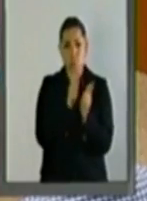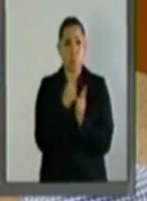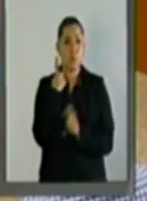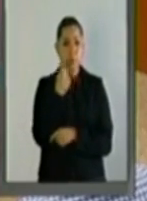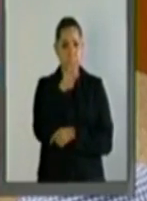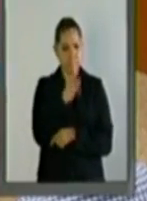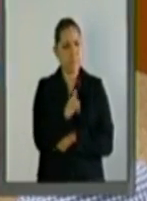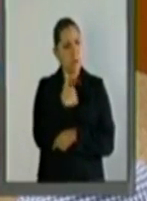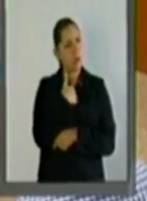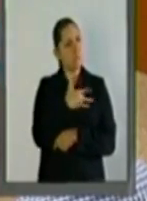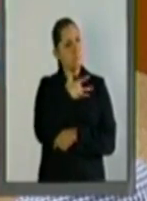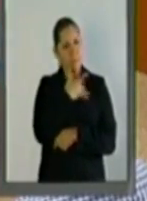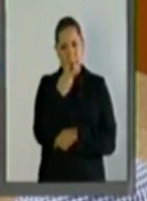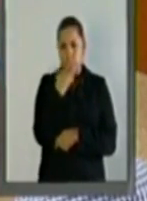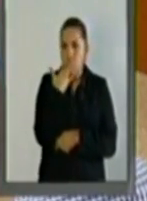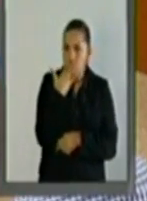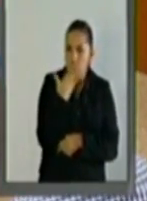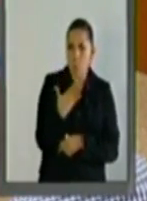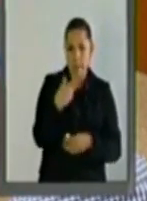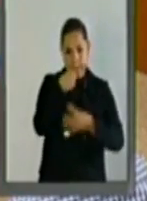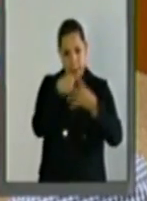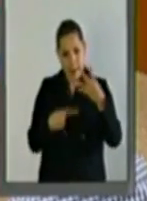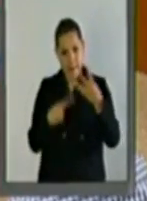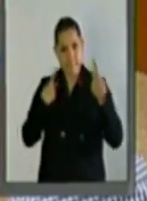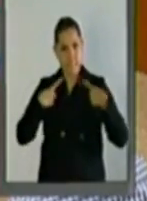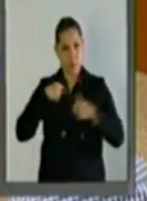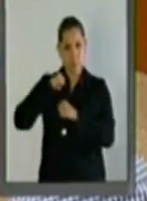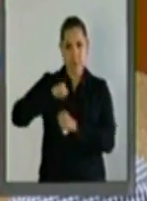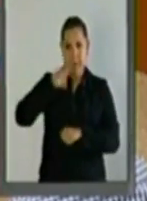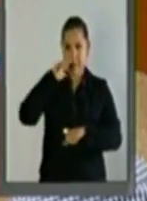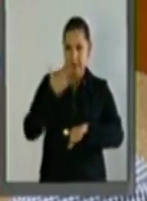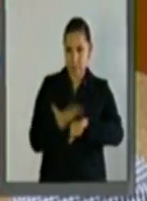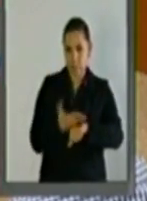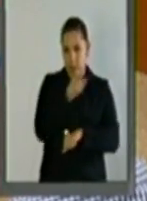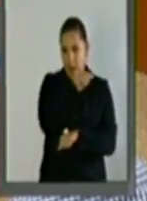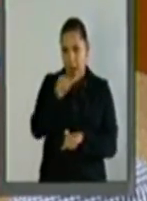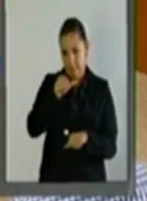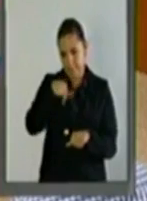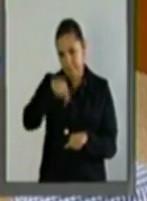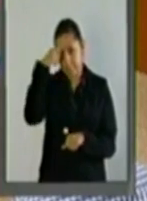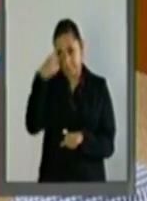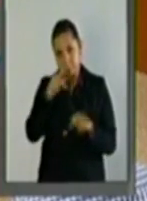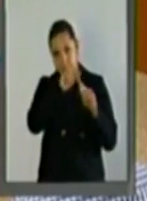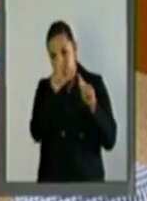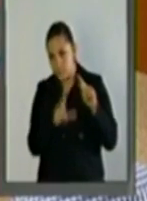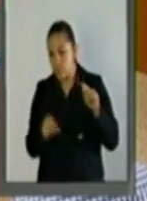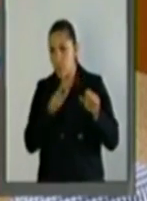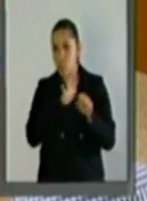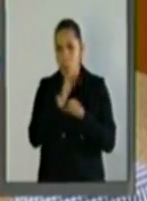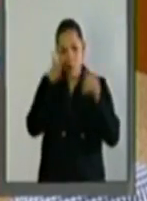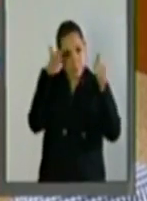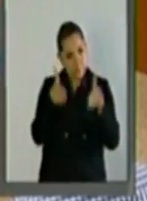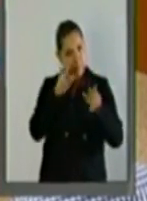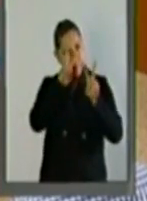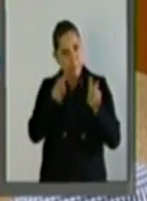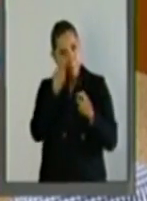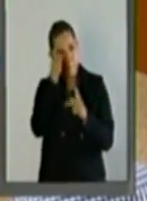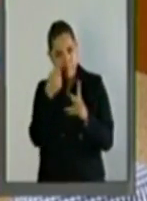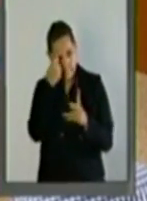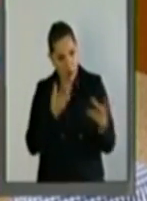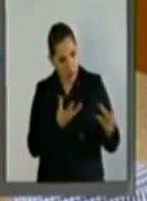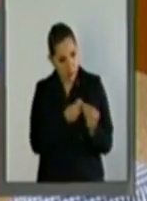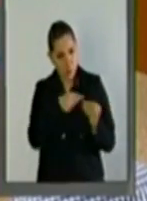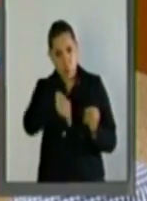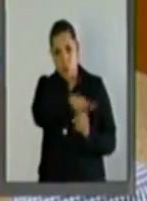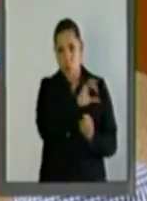que vengan los responsables de la política pública del país a discutir con el Poder Legislativo y analizar de fondo los